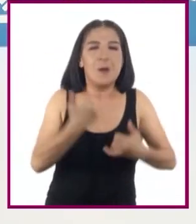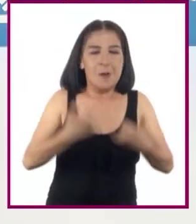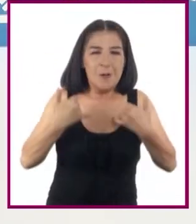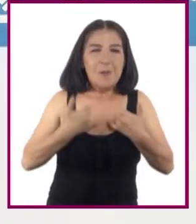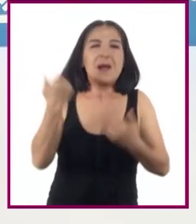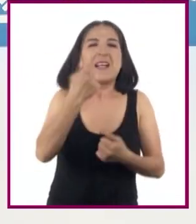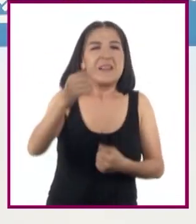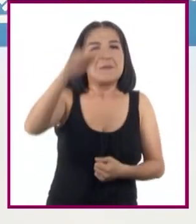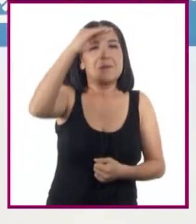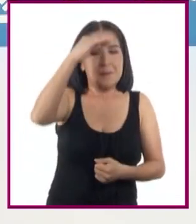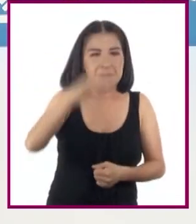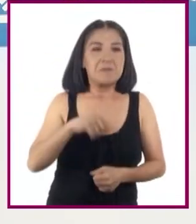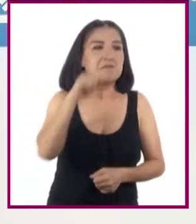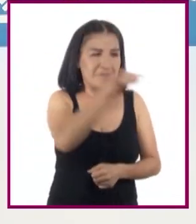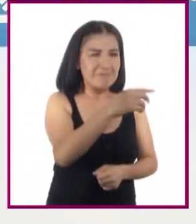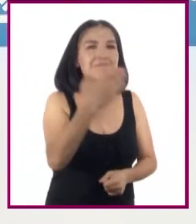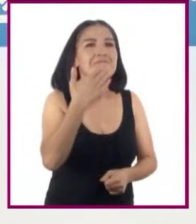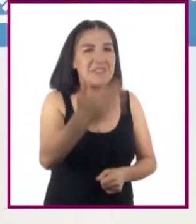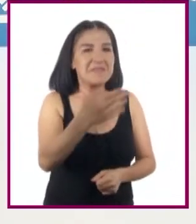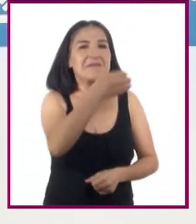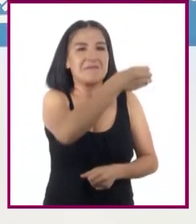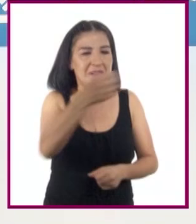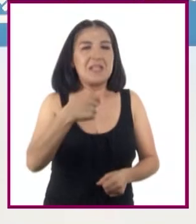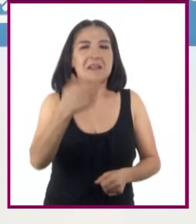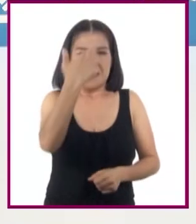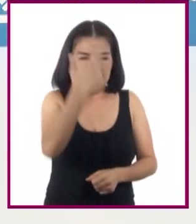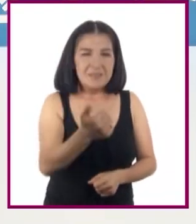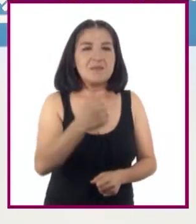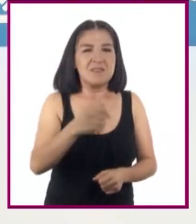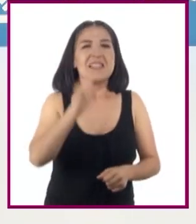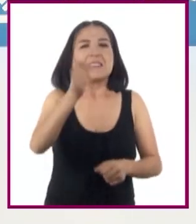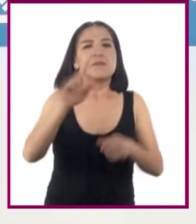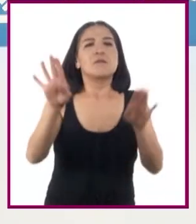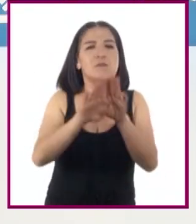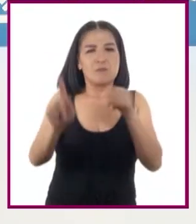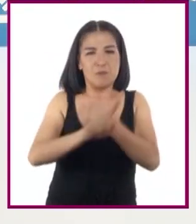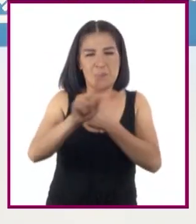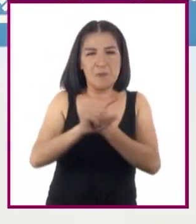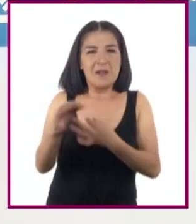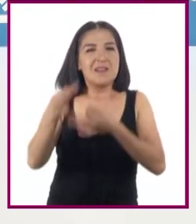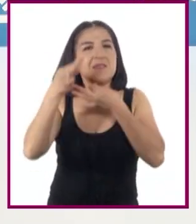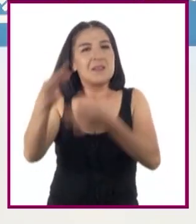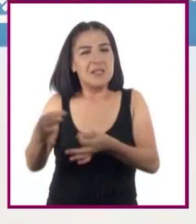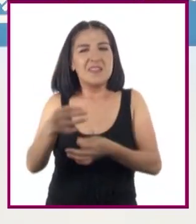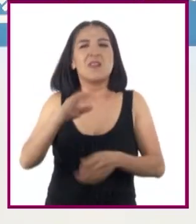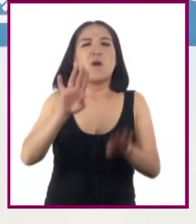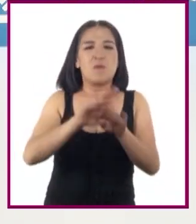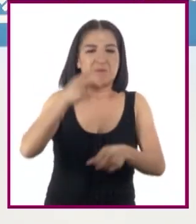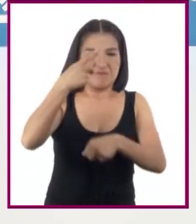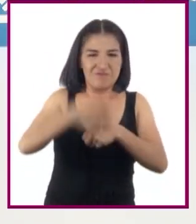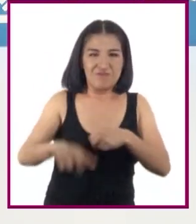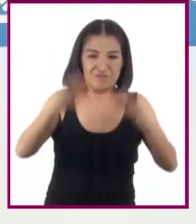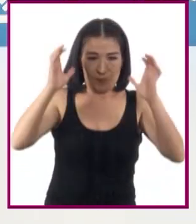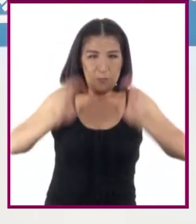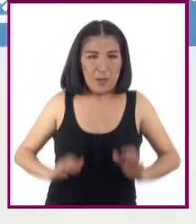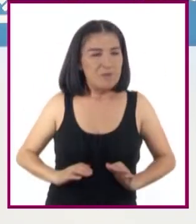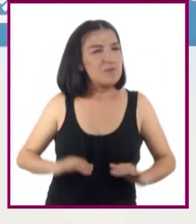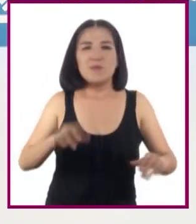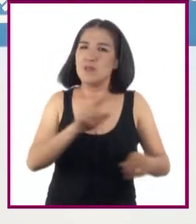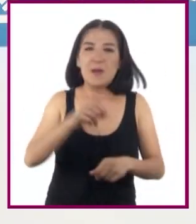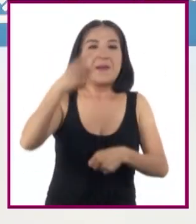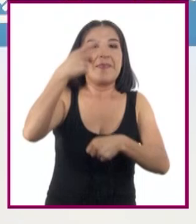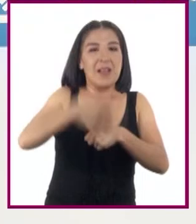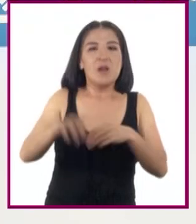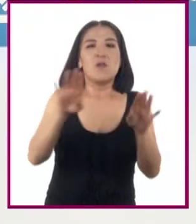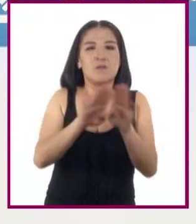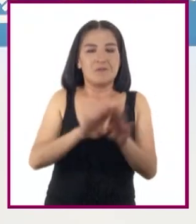veo que tienes razón. Uno de los problemas de las adicciones, más allá del daño físico, es que afectan el bienestar. De